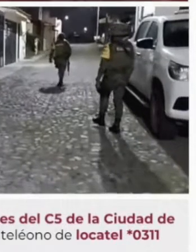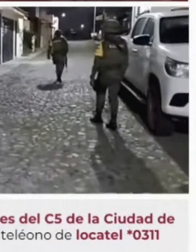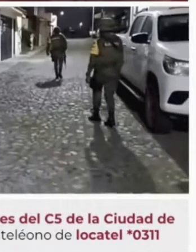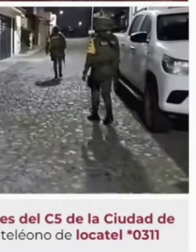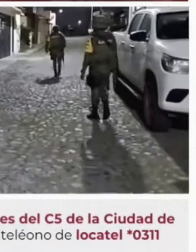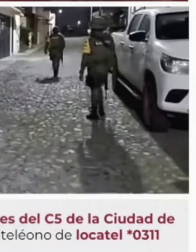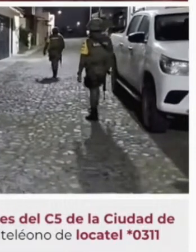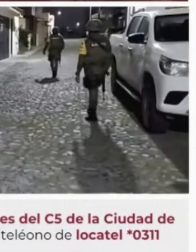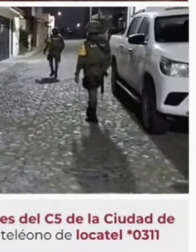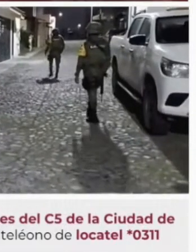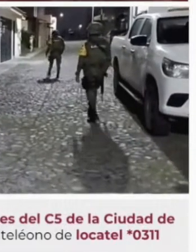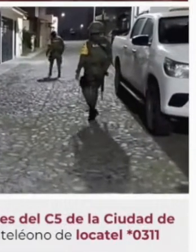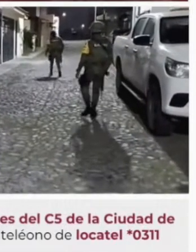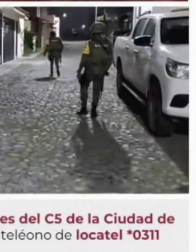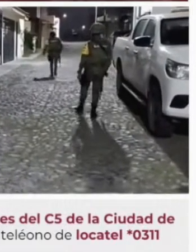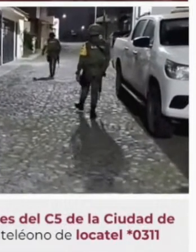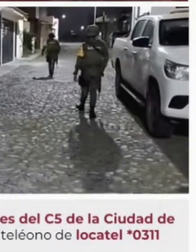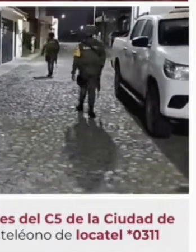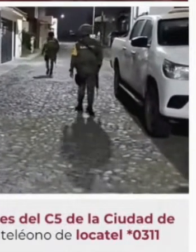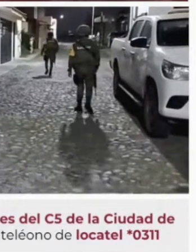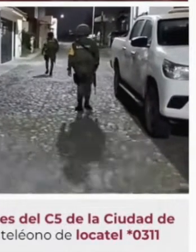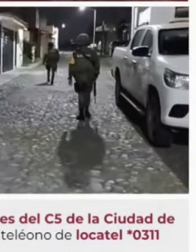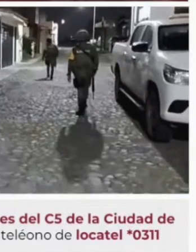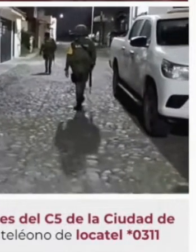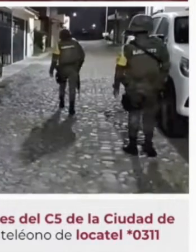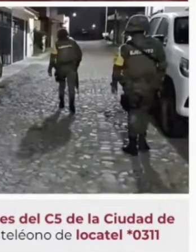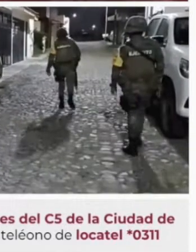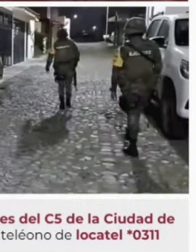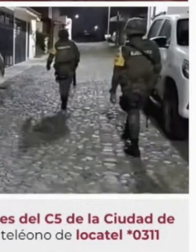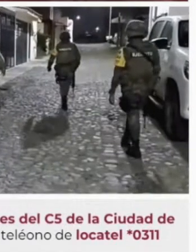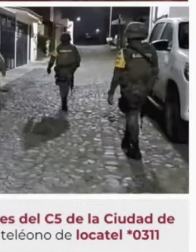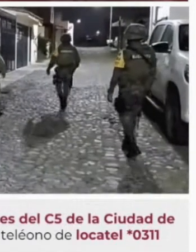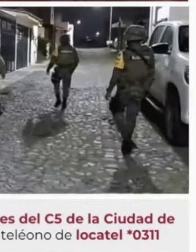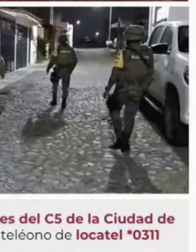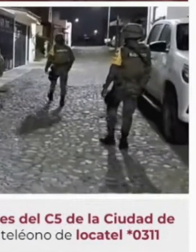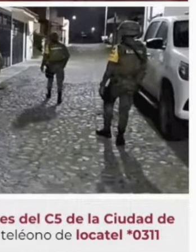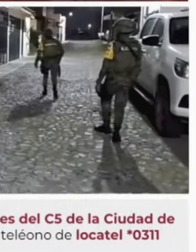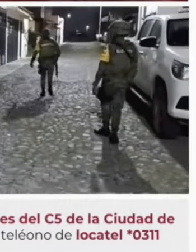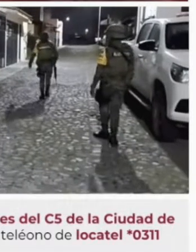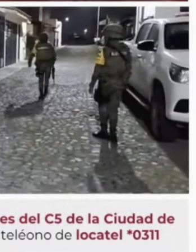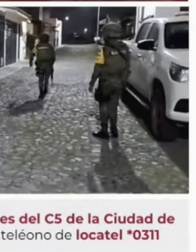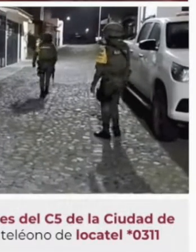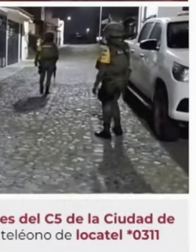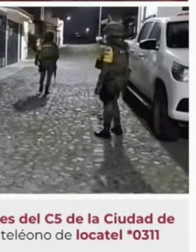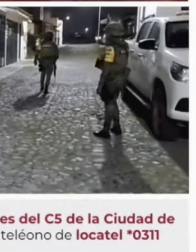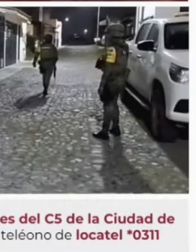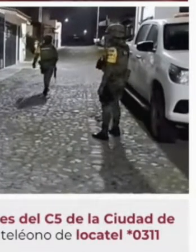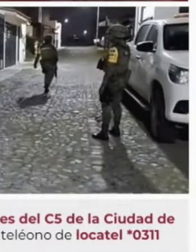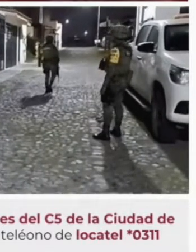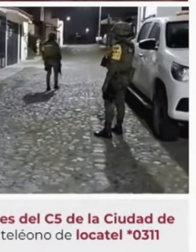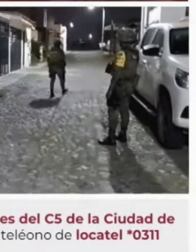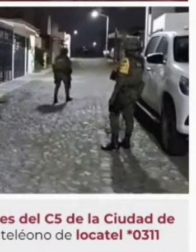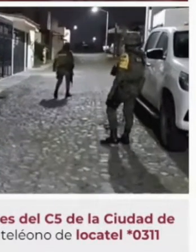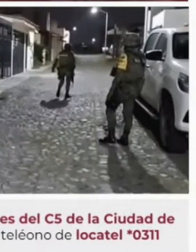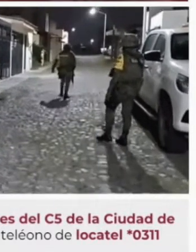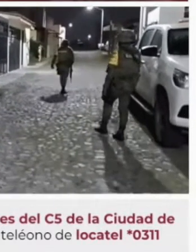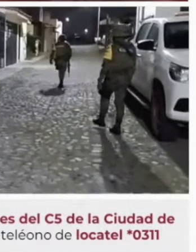personas fallecidas así mismo la Comisión Federal de Electricidad reportó